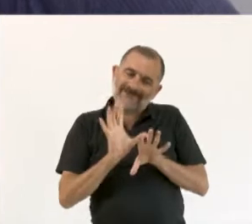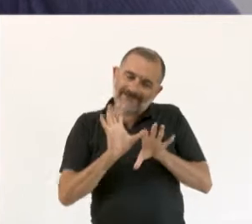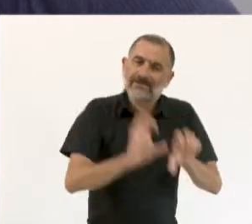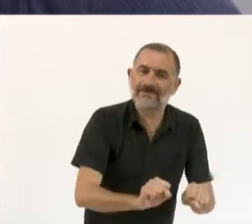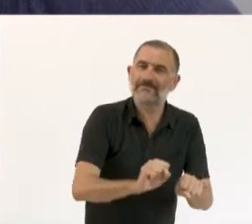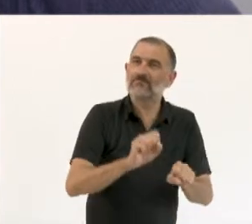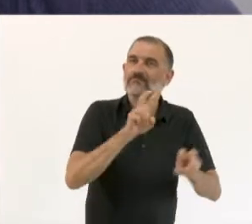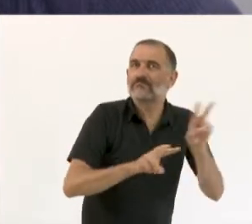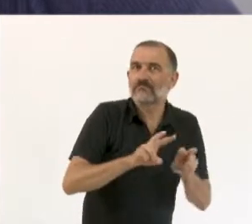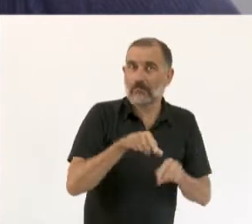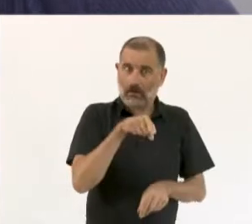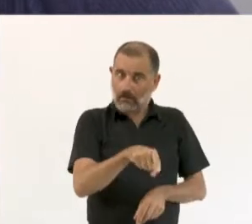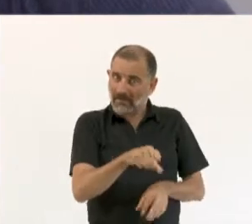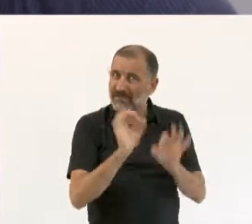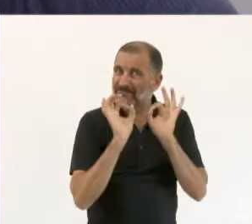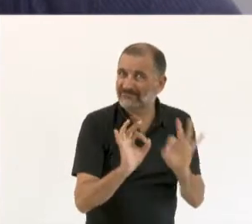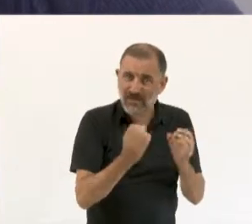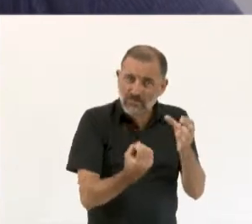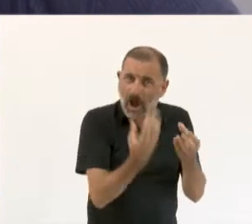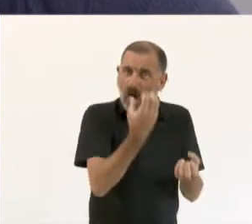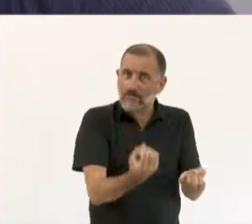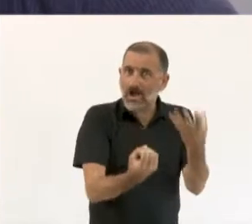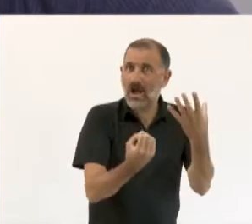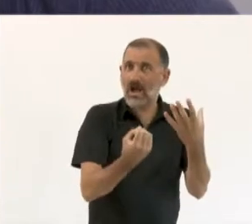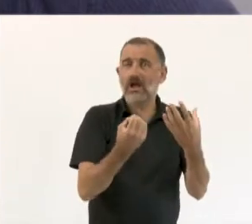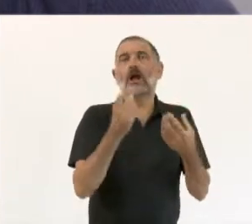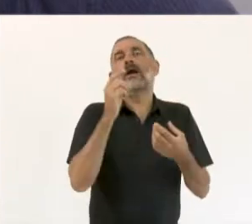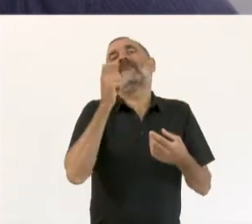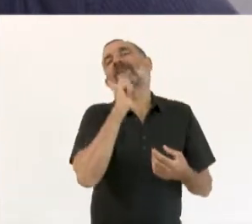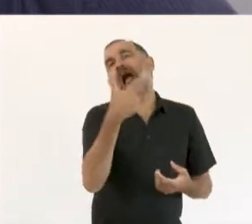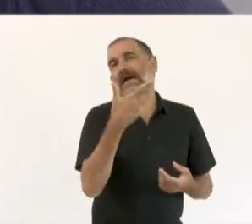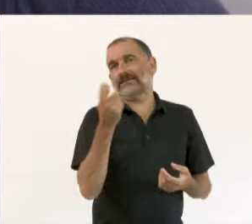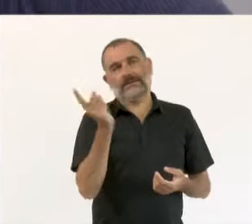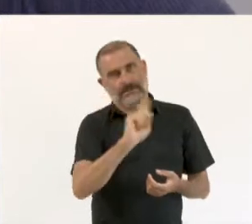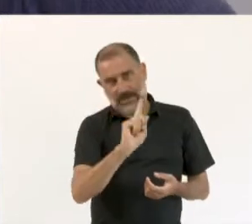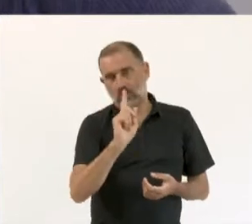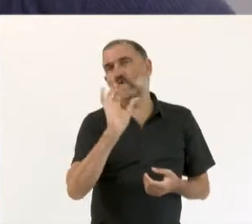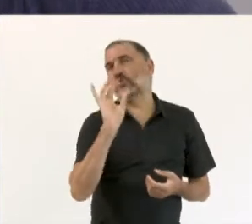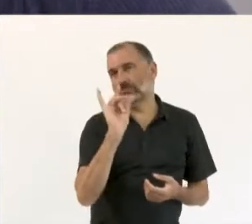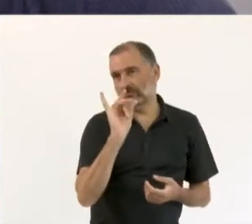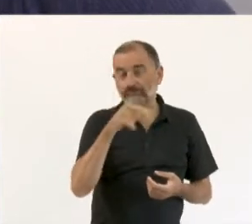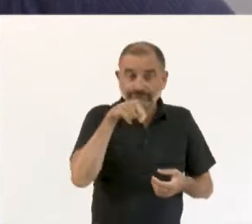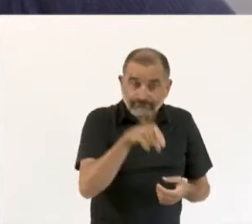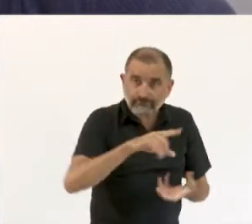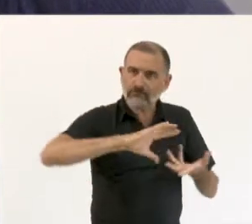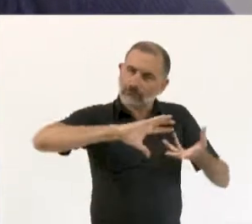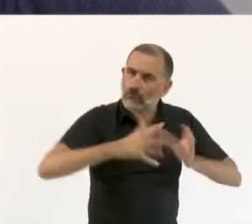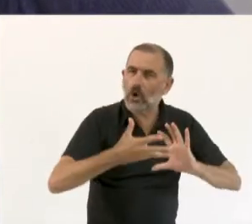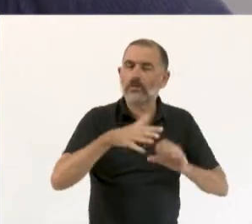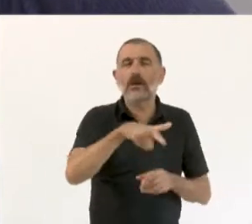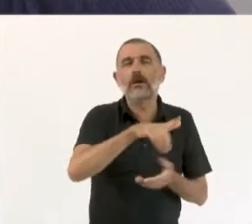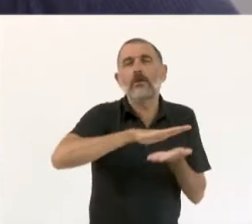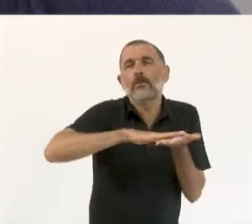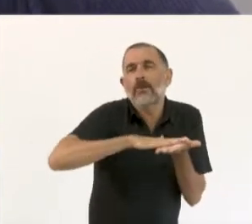situaciones críticas de hallazgo y después, bueno, tomar todas las medidas, recuperar, etc. Y un poco esas fueron las bases para que después se generara